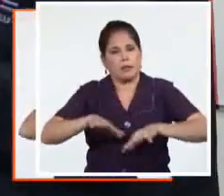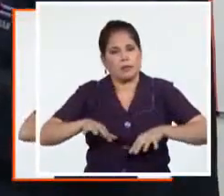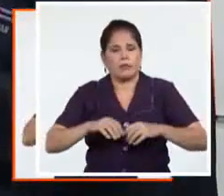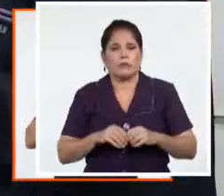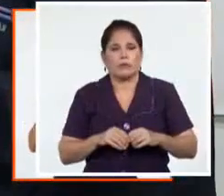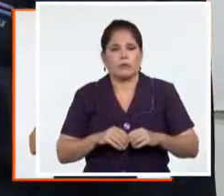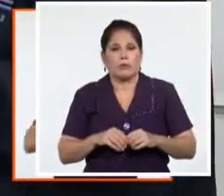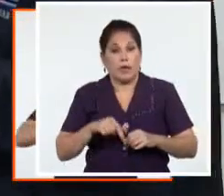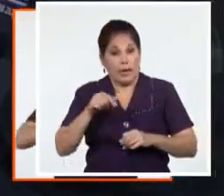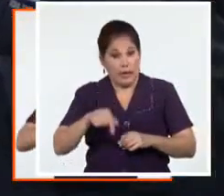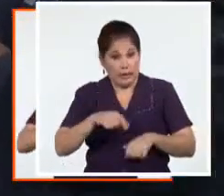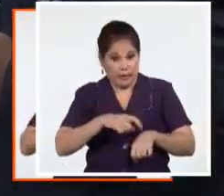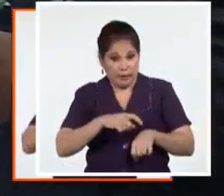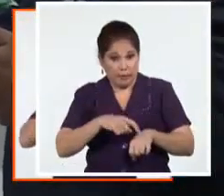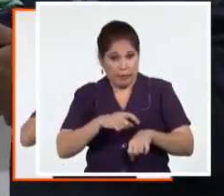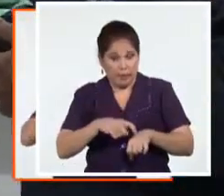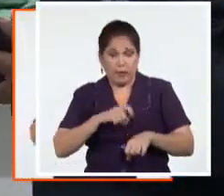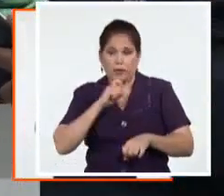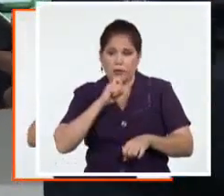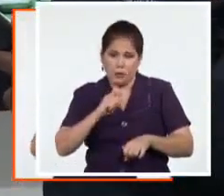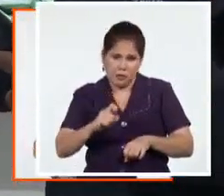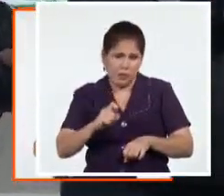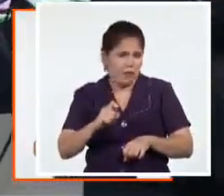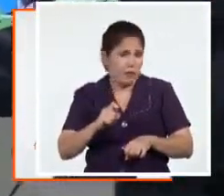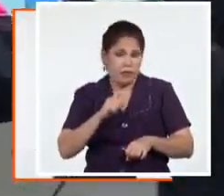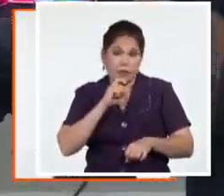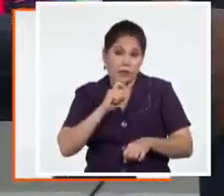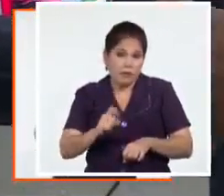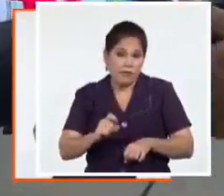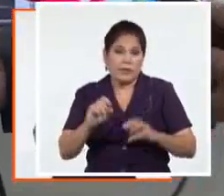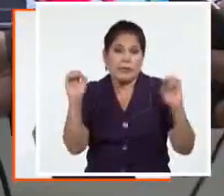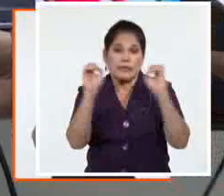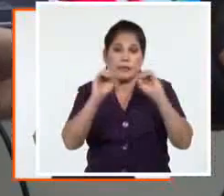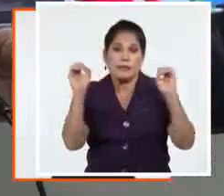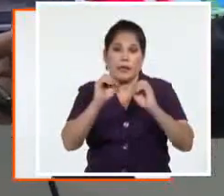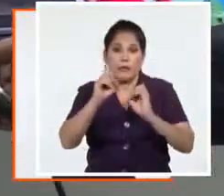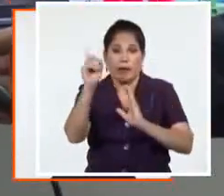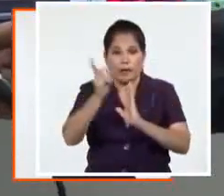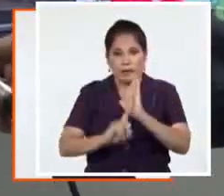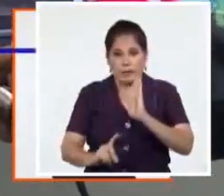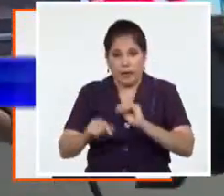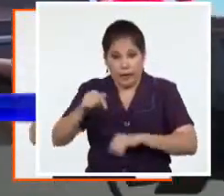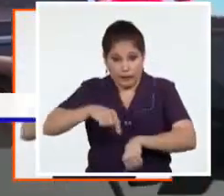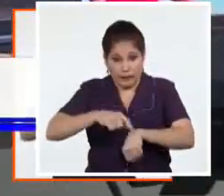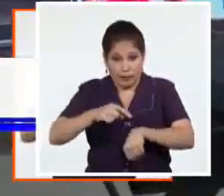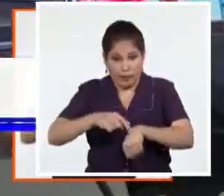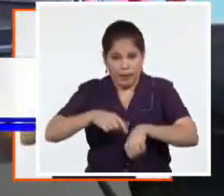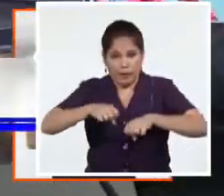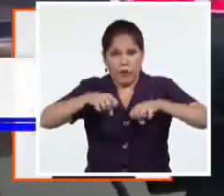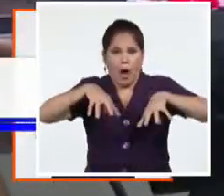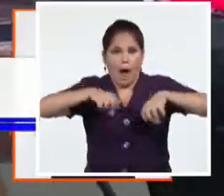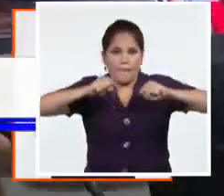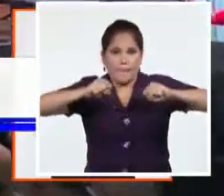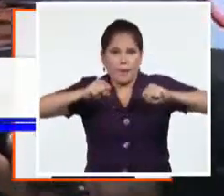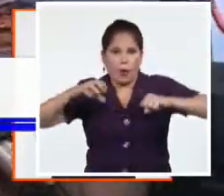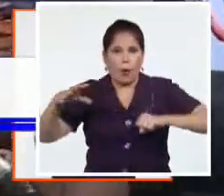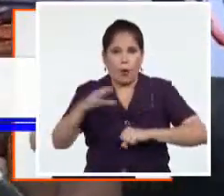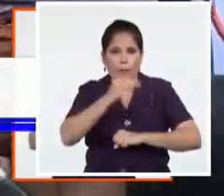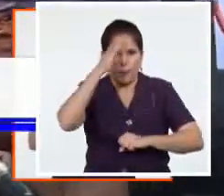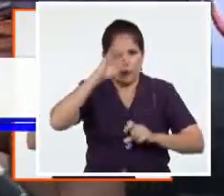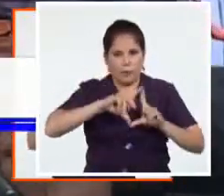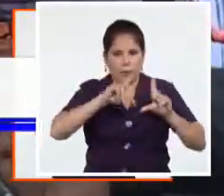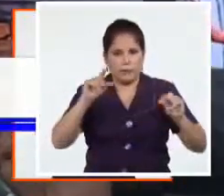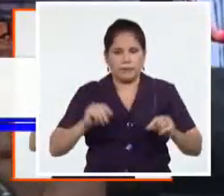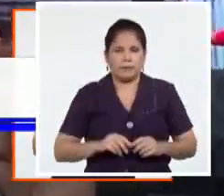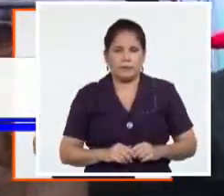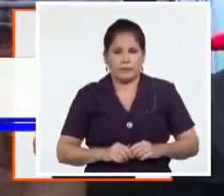El sistema en estos momentos pasa por una condición excepcional, que hay un cero total en el sistema, quiere decir que en estos momentos no hay servicio eléctrico en todo el país. El